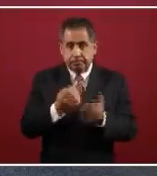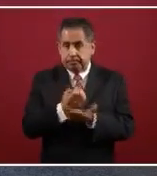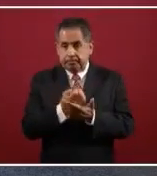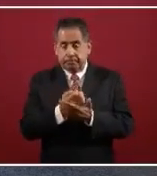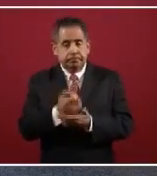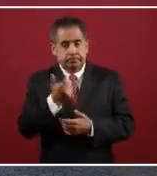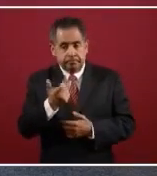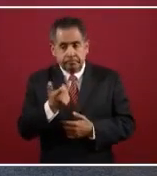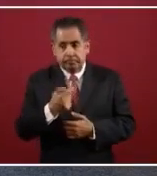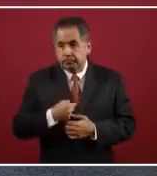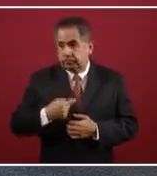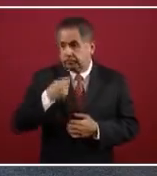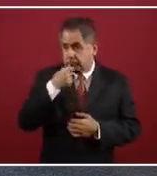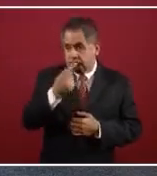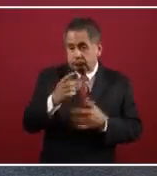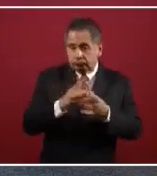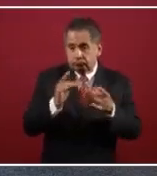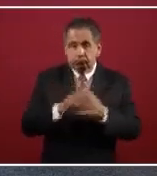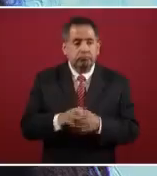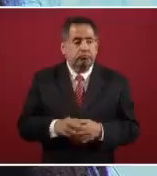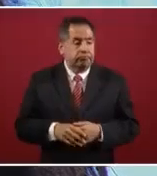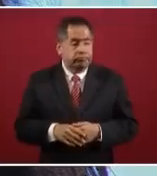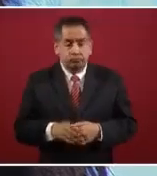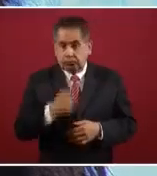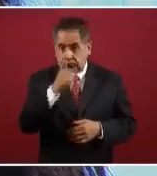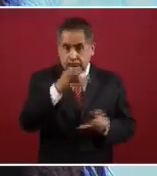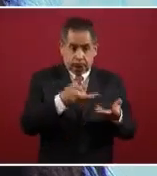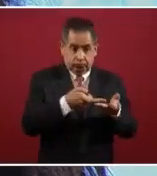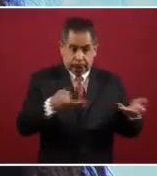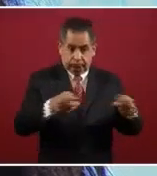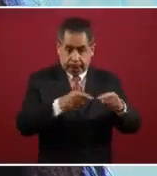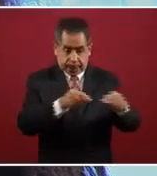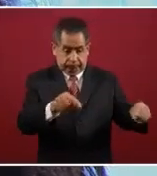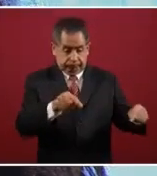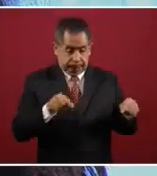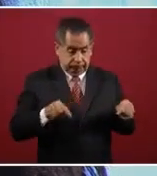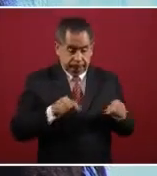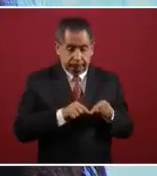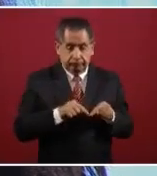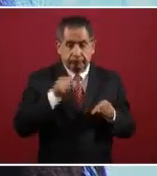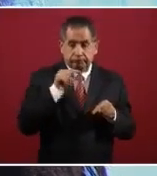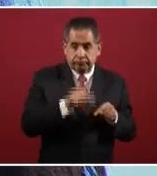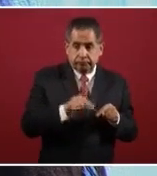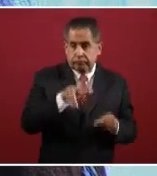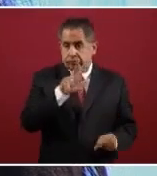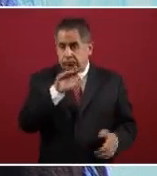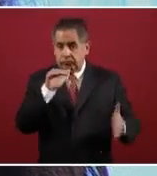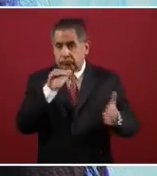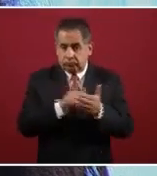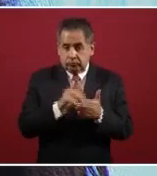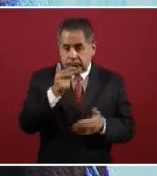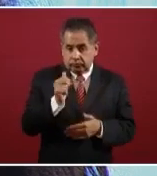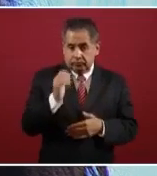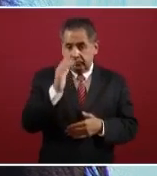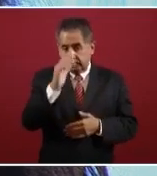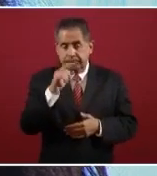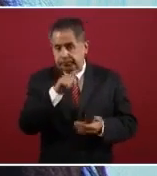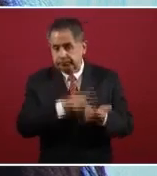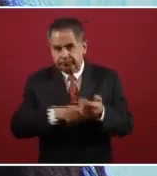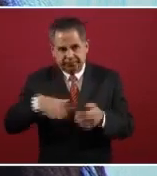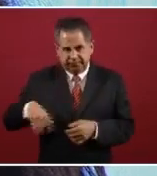económica, decirles que por cada territorio, un territorio de 50 mil hectáreas que hace rato les